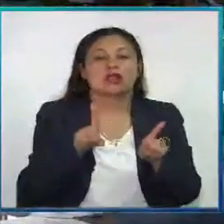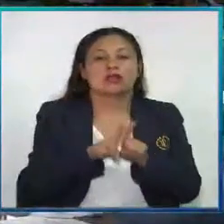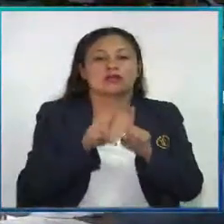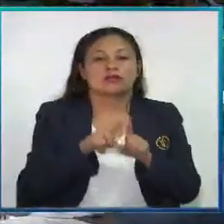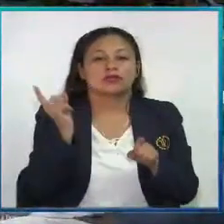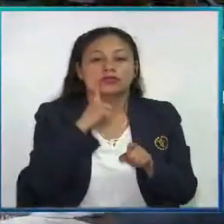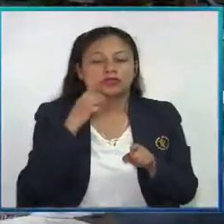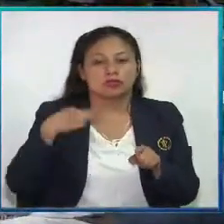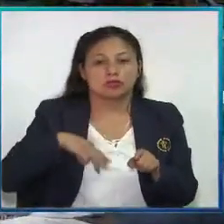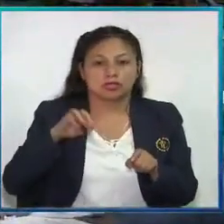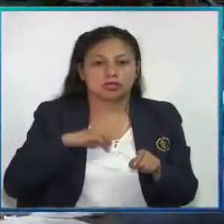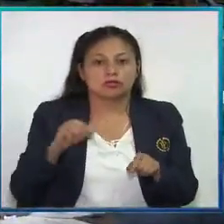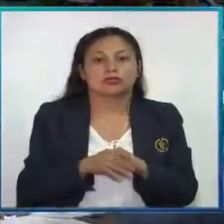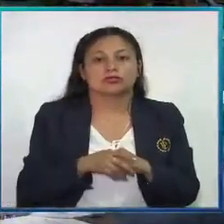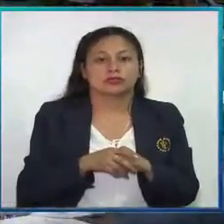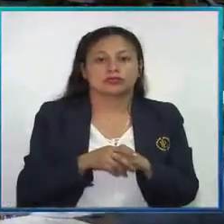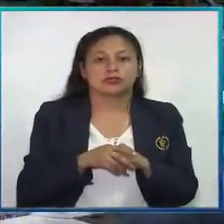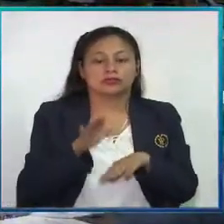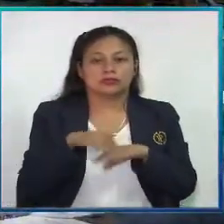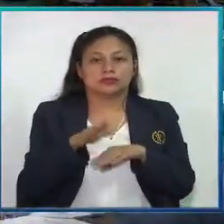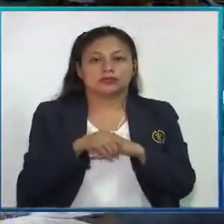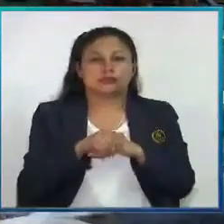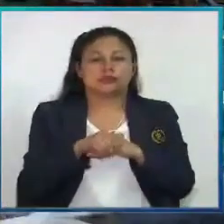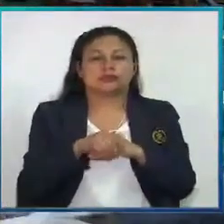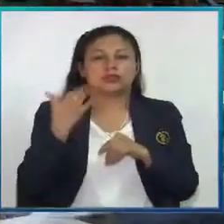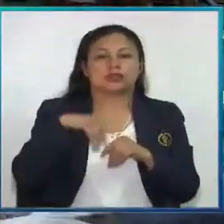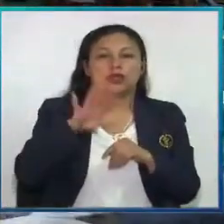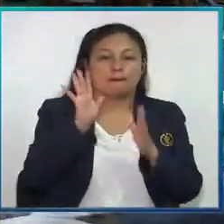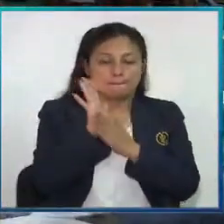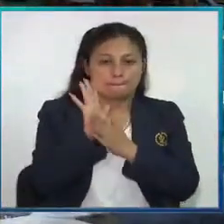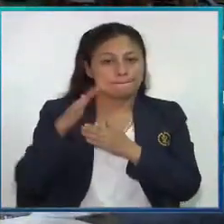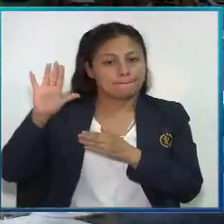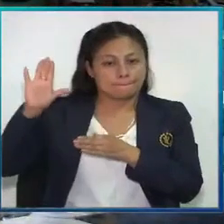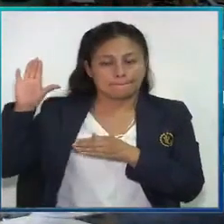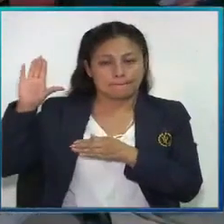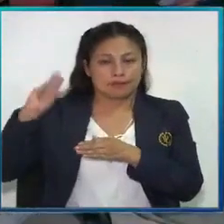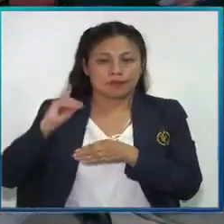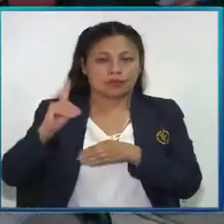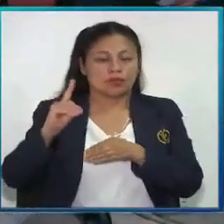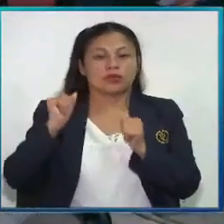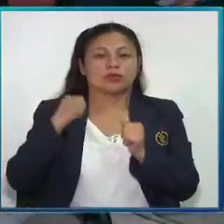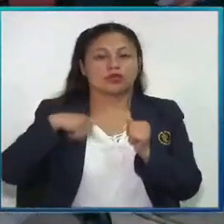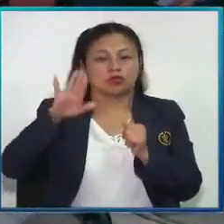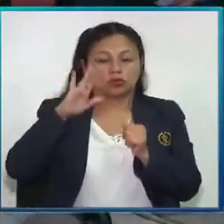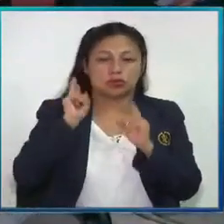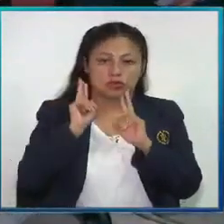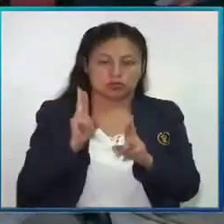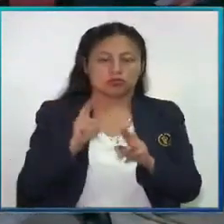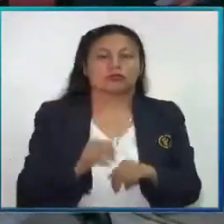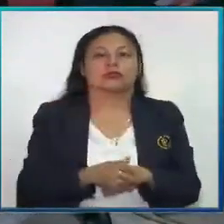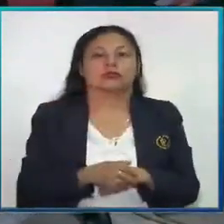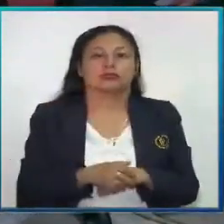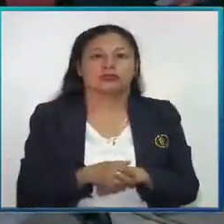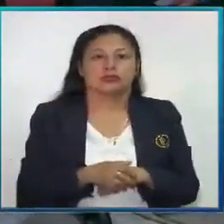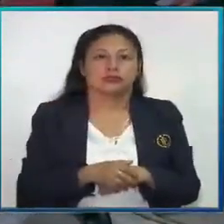y Jefe del Ministerio Público. Le solicito levantar la mano derecha para proceder con el juramento respectivo.